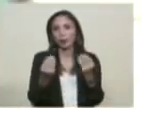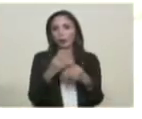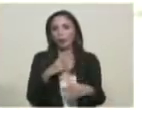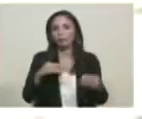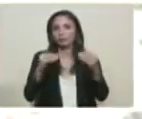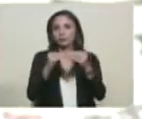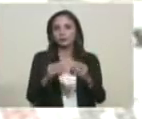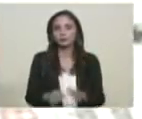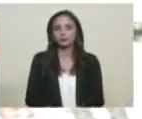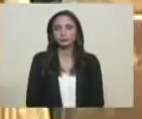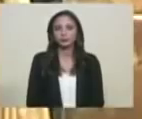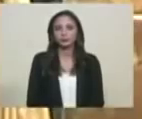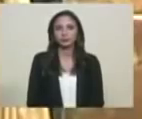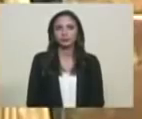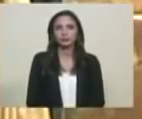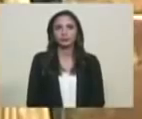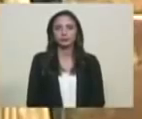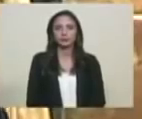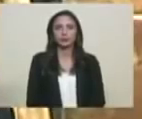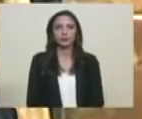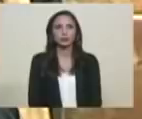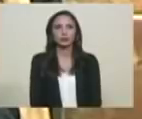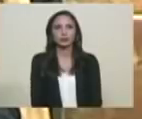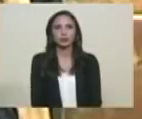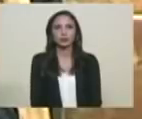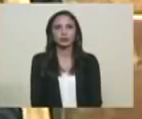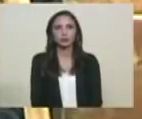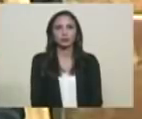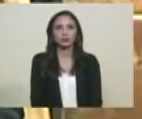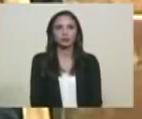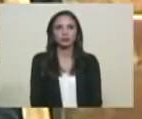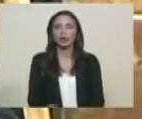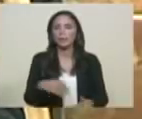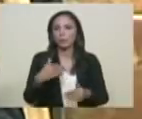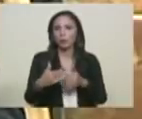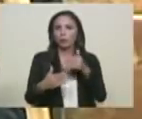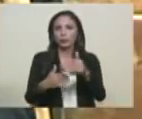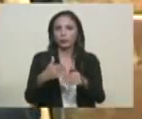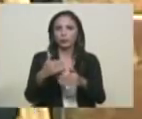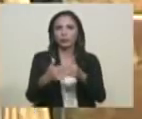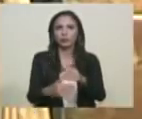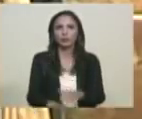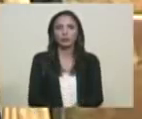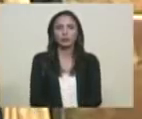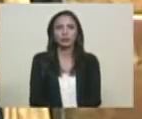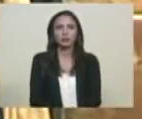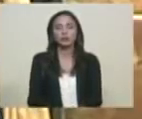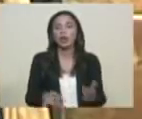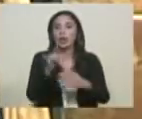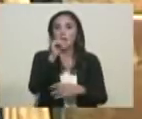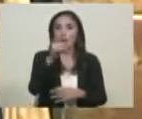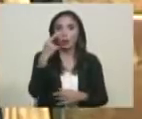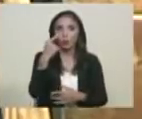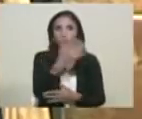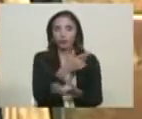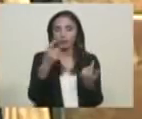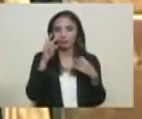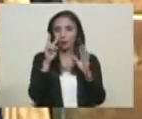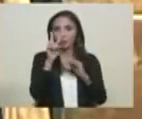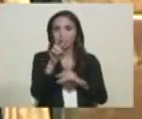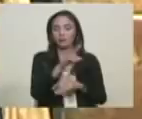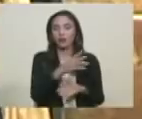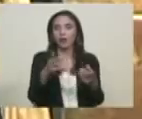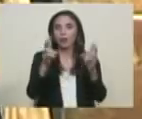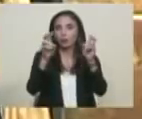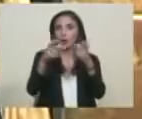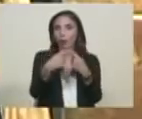complementario, inclusive vaya desapareciendo. Poco a poco, bueno, a partir del lunes ustedes van a disfrutar del